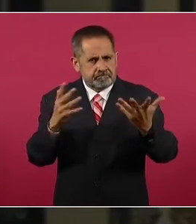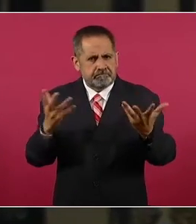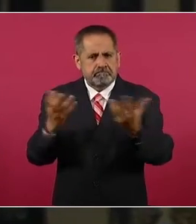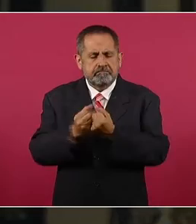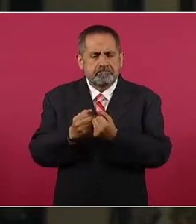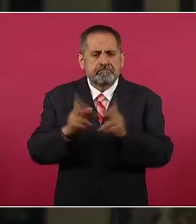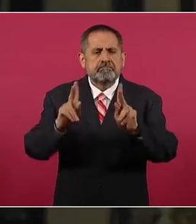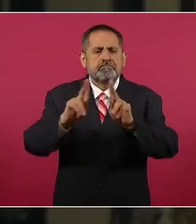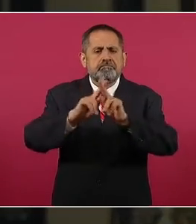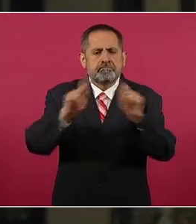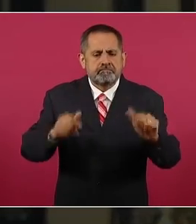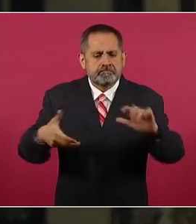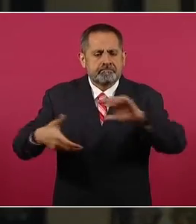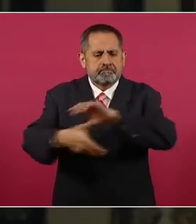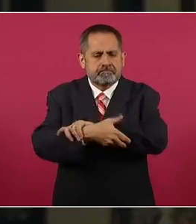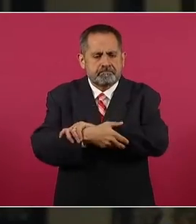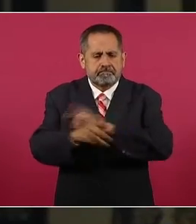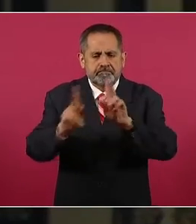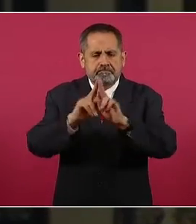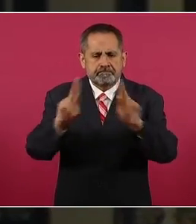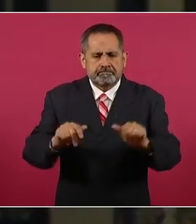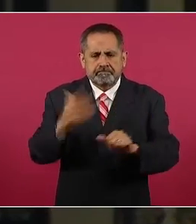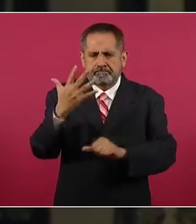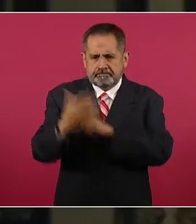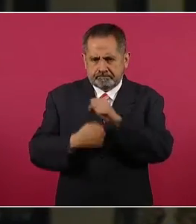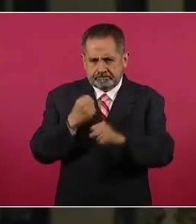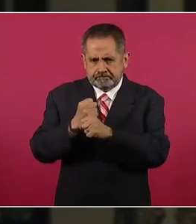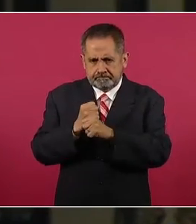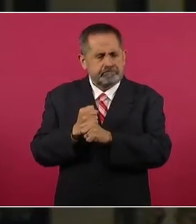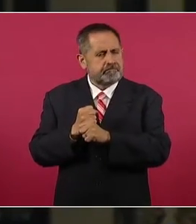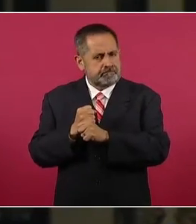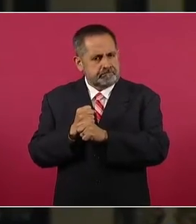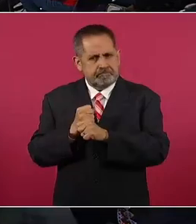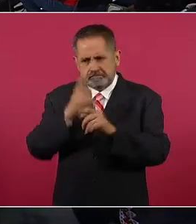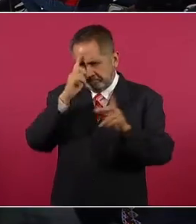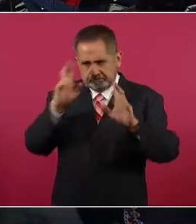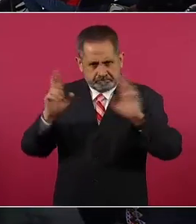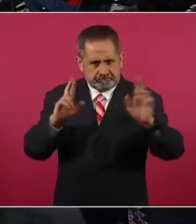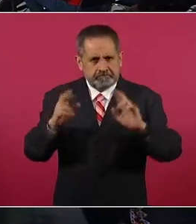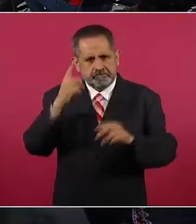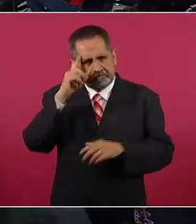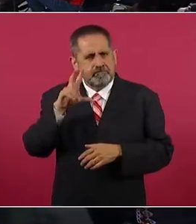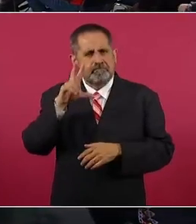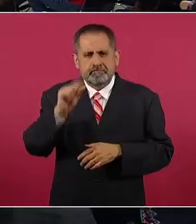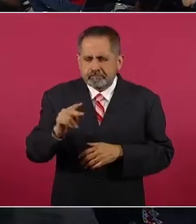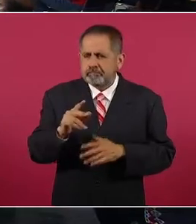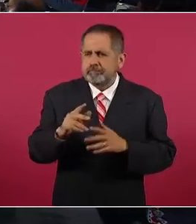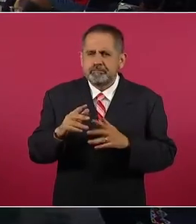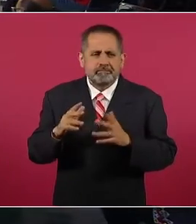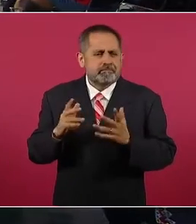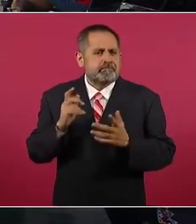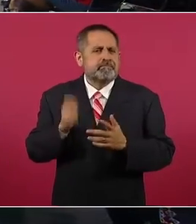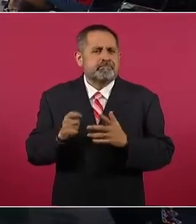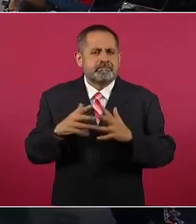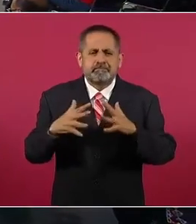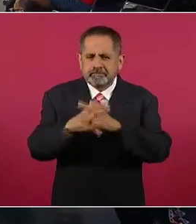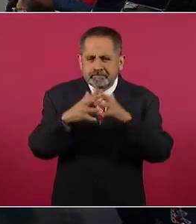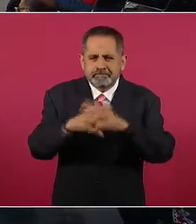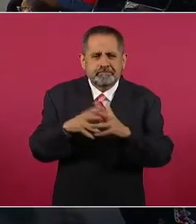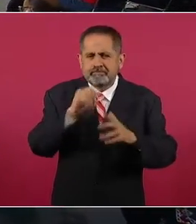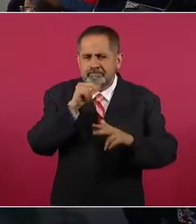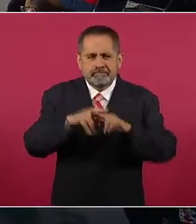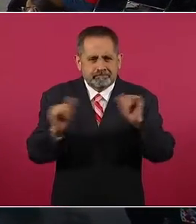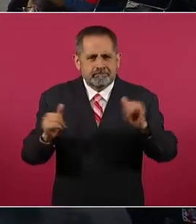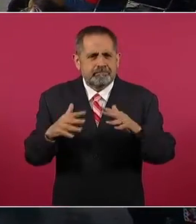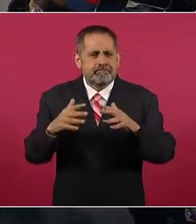a pactar una tregua de al menos 5 años para no participar, no mantener ni guerras bélicas